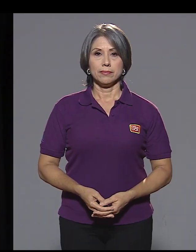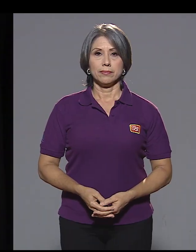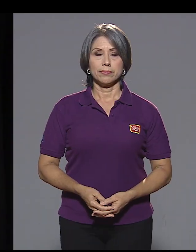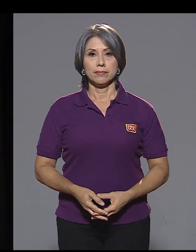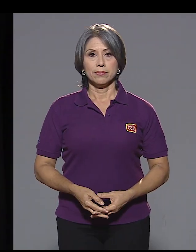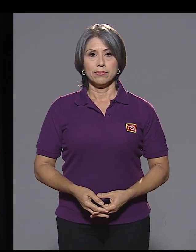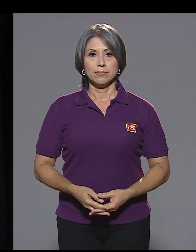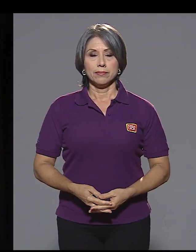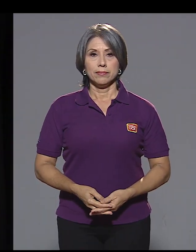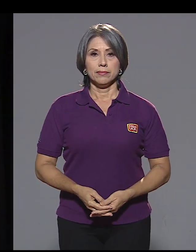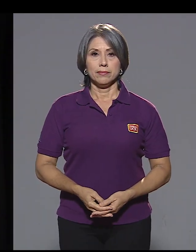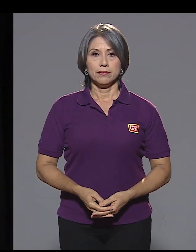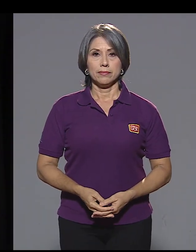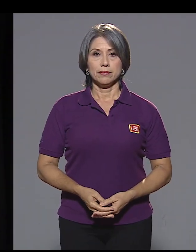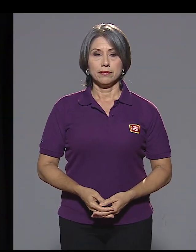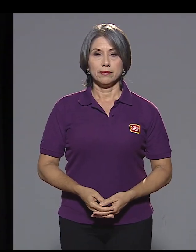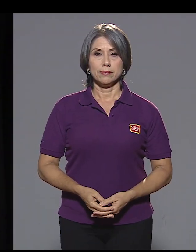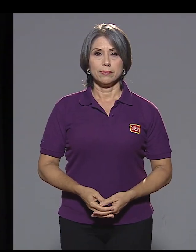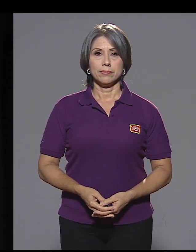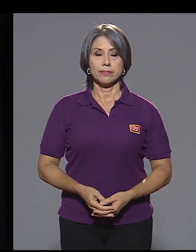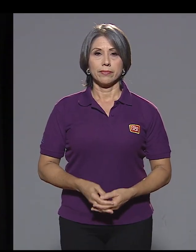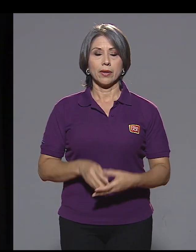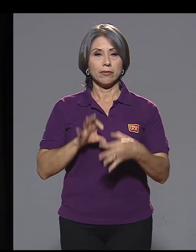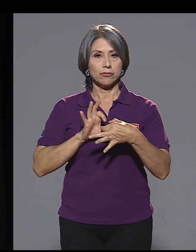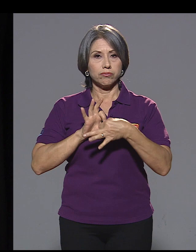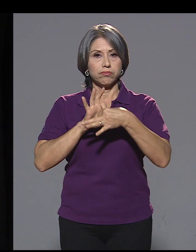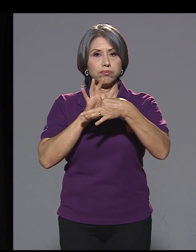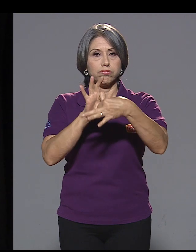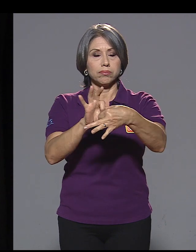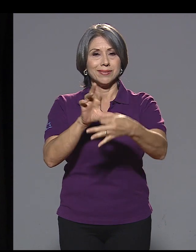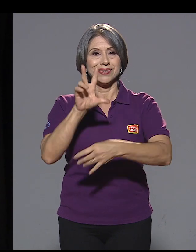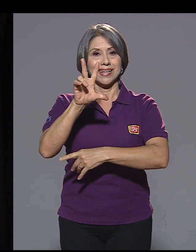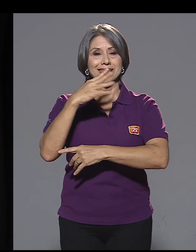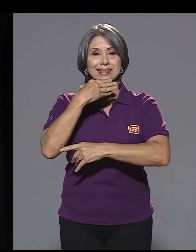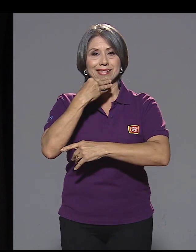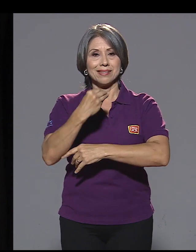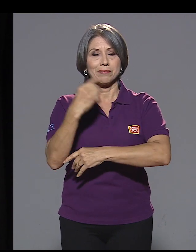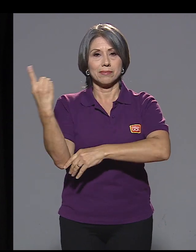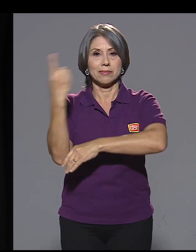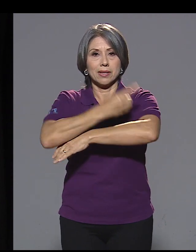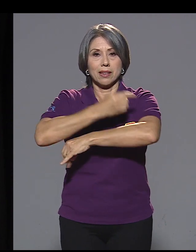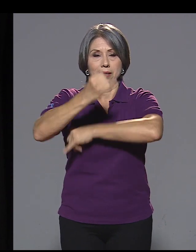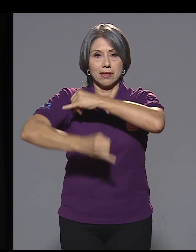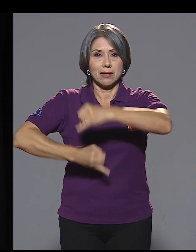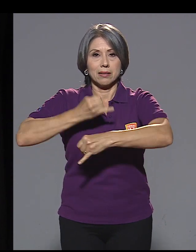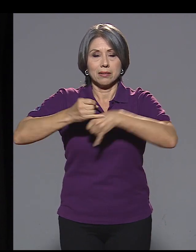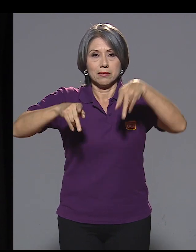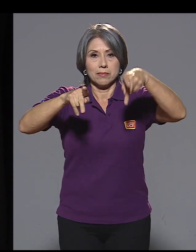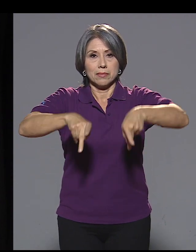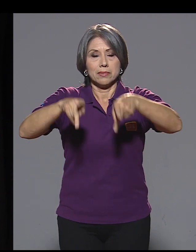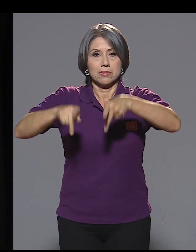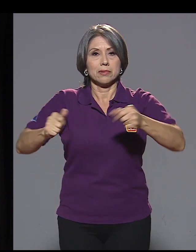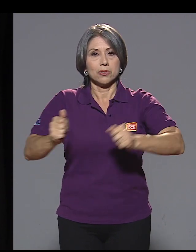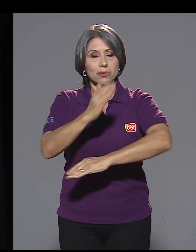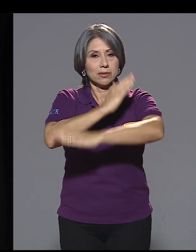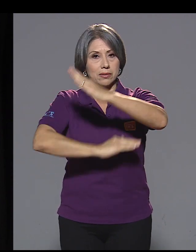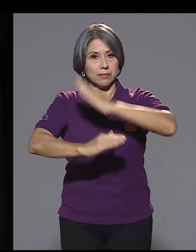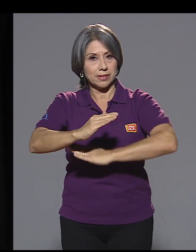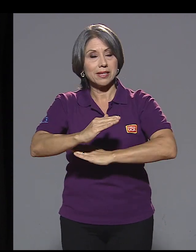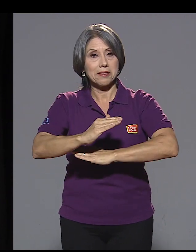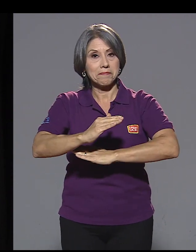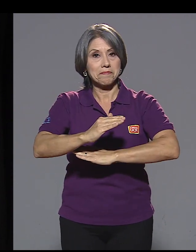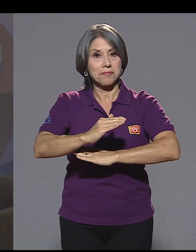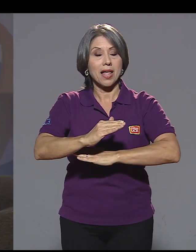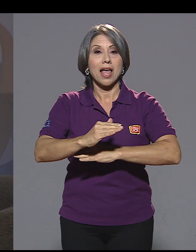Un eje de formación, un eje de intermediación. En el marco del 3 de diciembre, Día Internacional de las Personas con